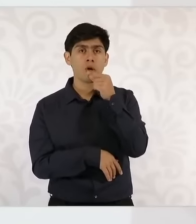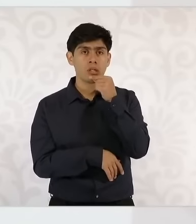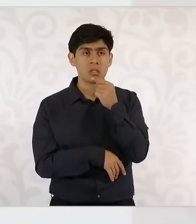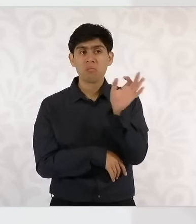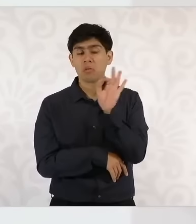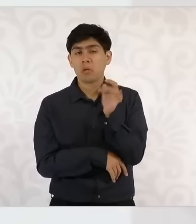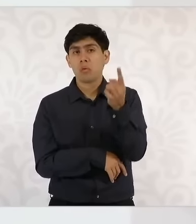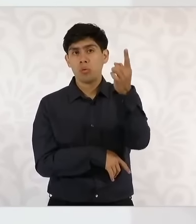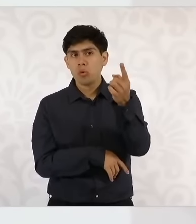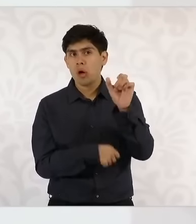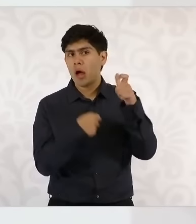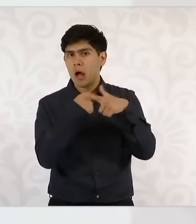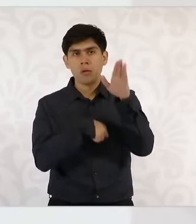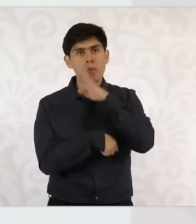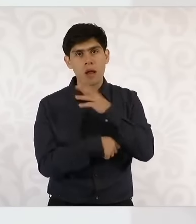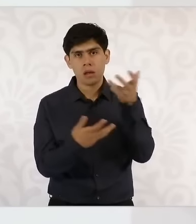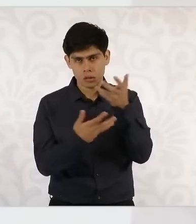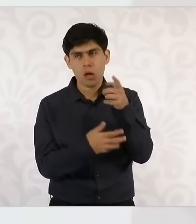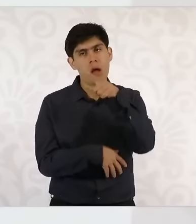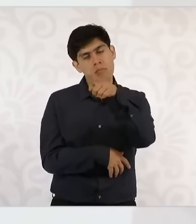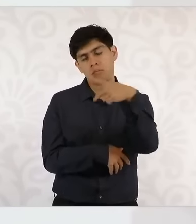para sancionar, pero